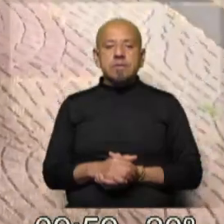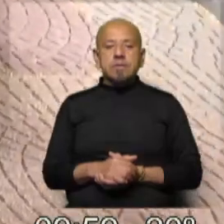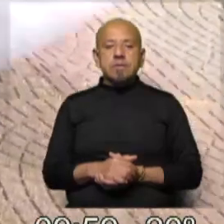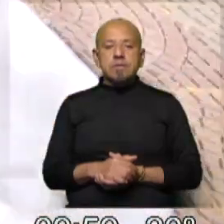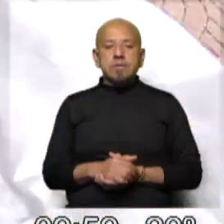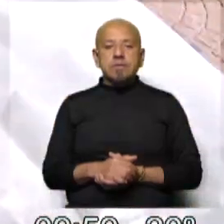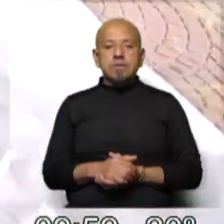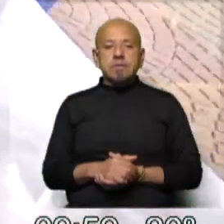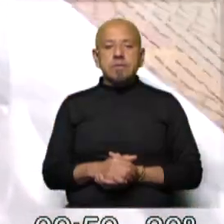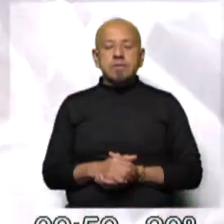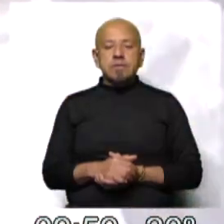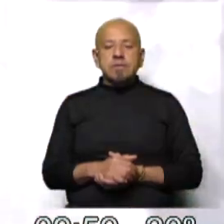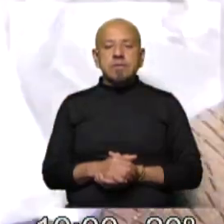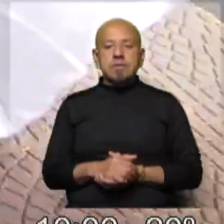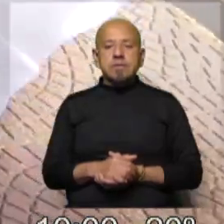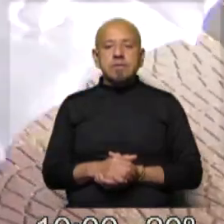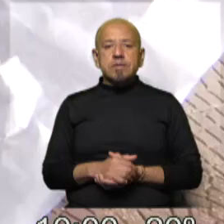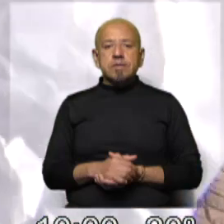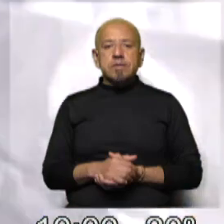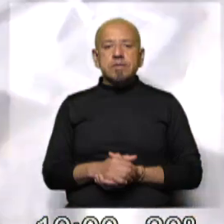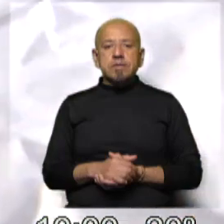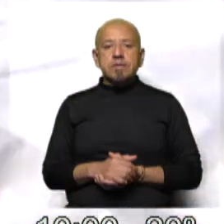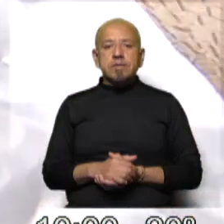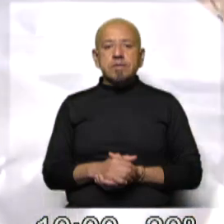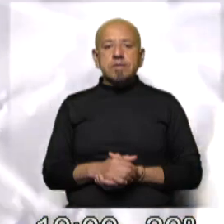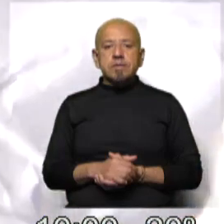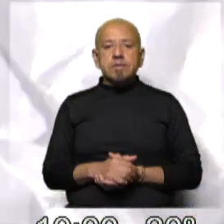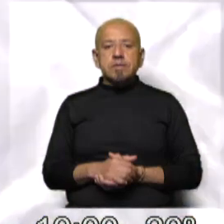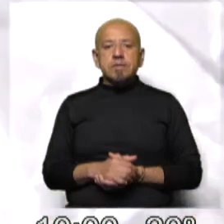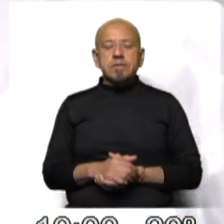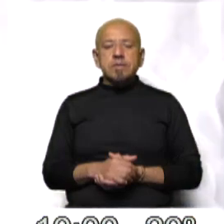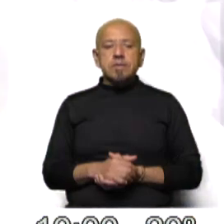que es esto, por Dios. Mirá lo que son estas trufas de chocolate, Fito.